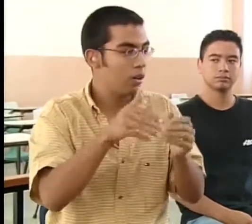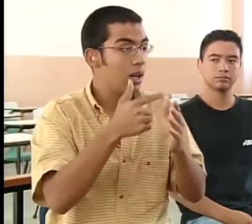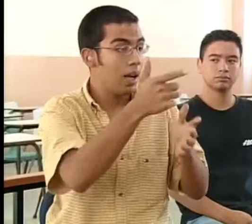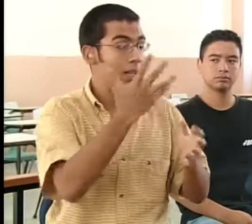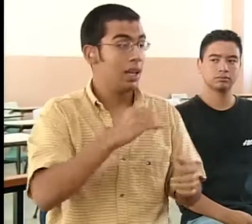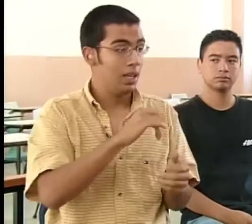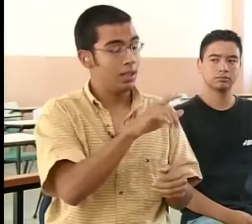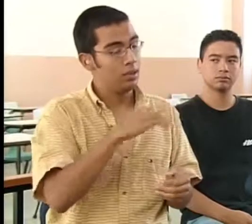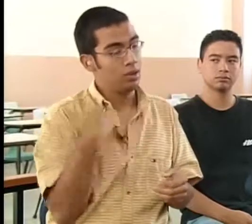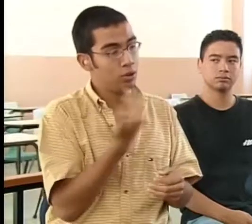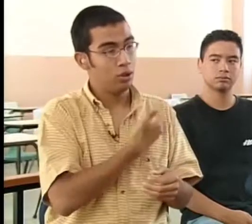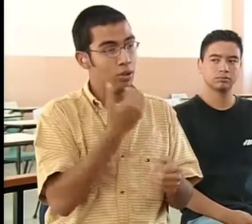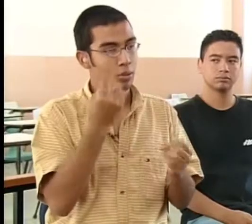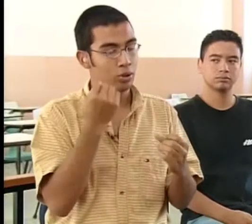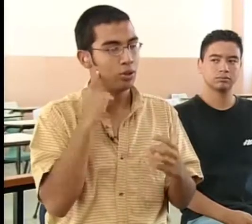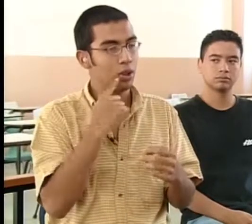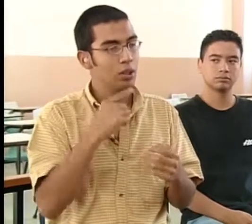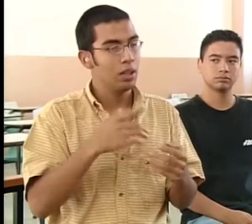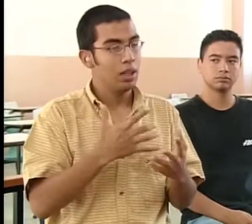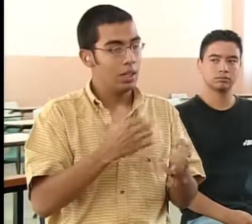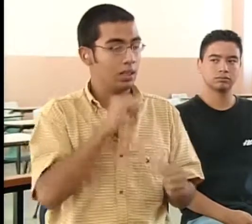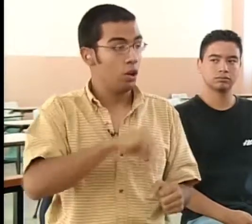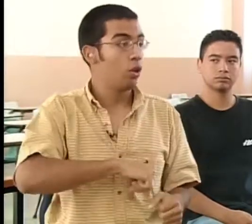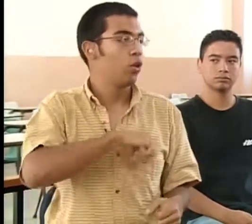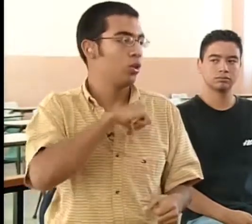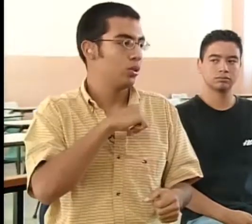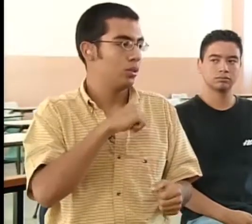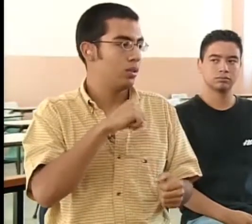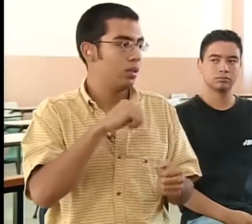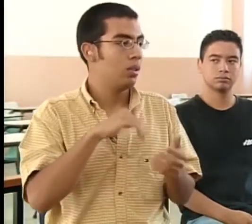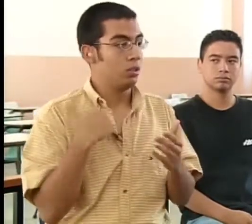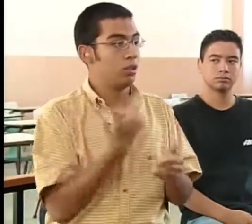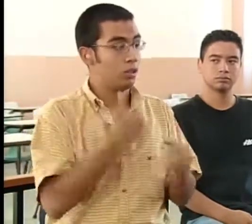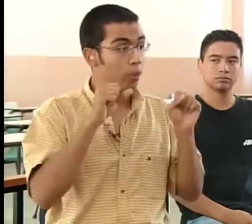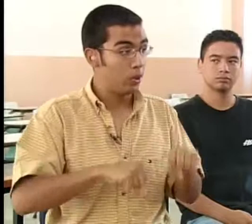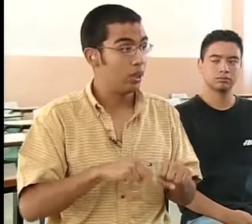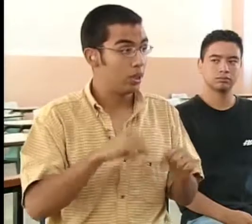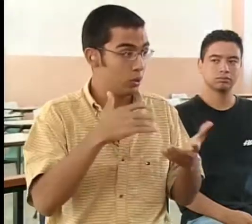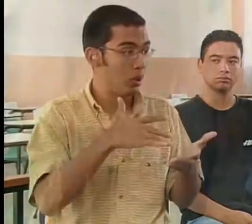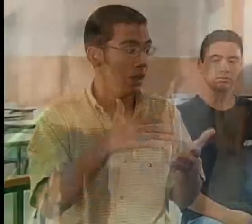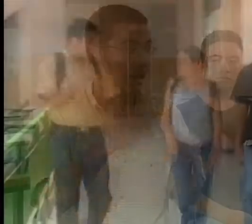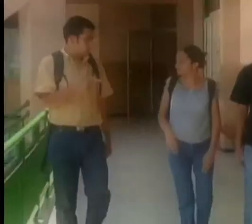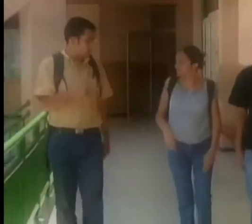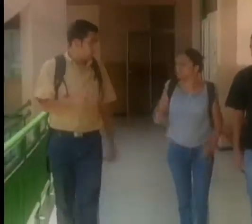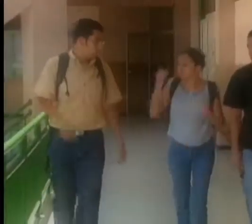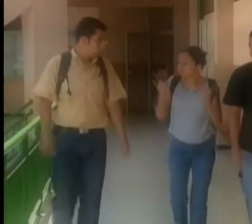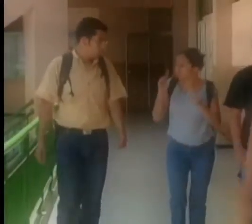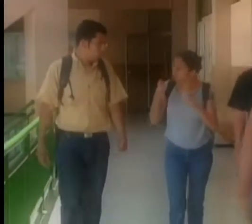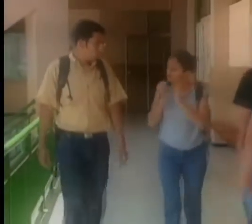trabajo, eligen nosotros muchos sordos. Quieren ser orgullosos y nosotros pueden estudiar.